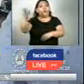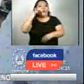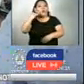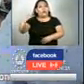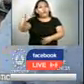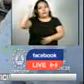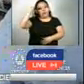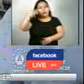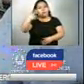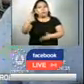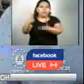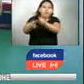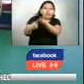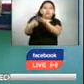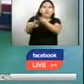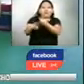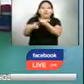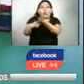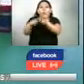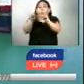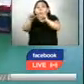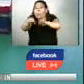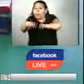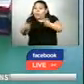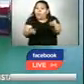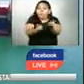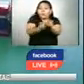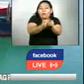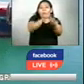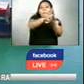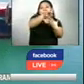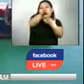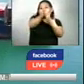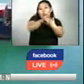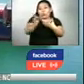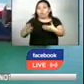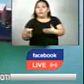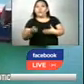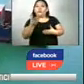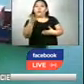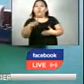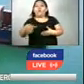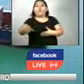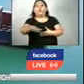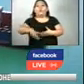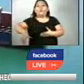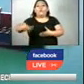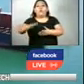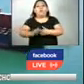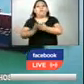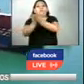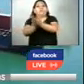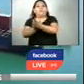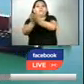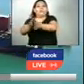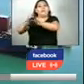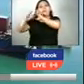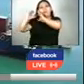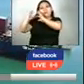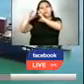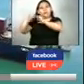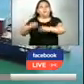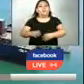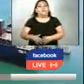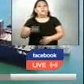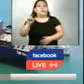discutieron en las últimas horas la propuesta para financiar el proyecto de ampliación y modernización del puerto de Acajutla, esto en Sonsonate. La